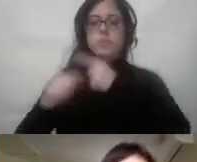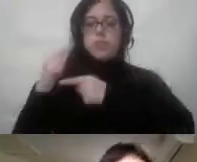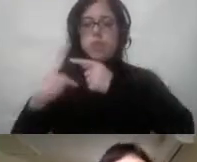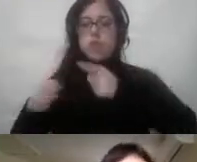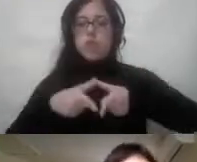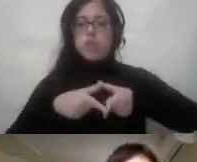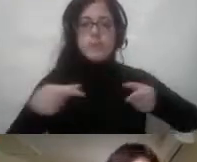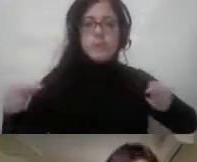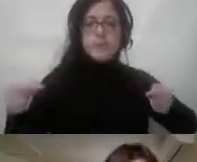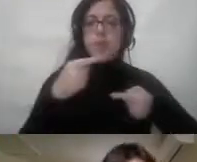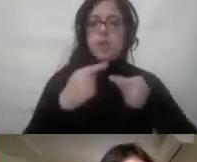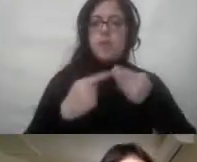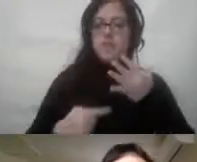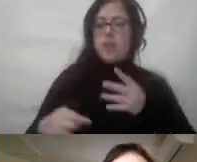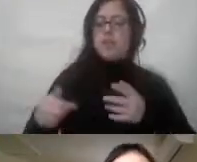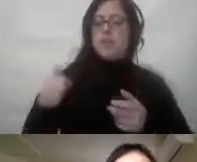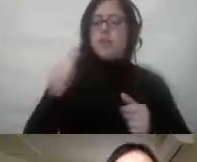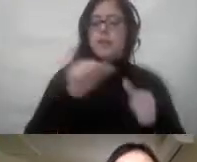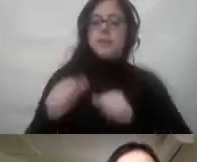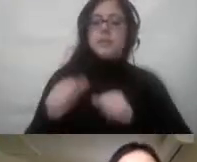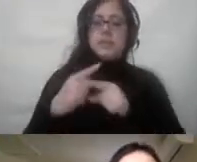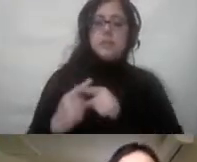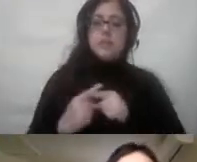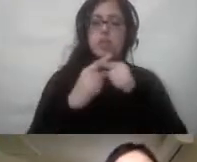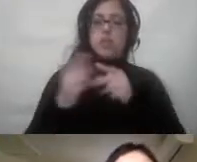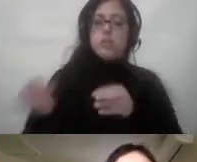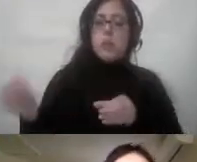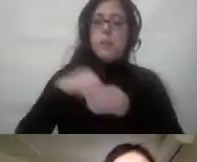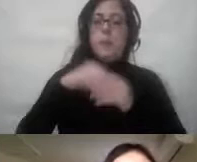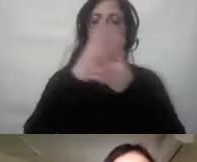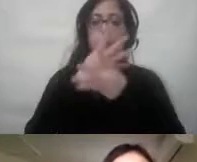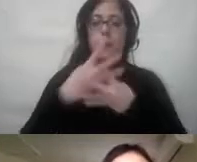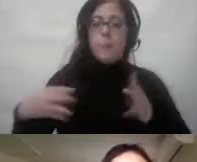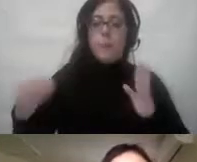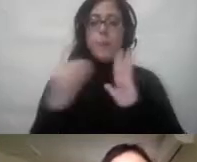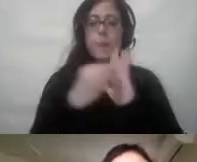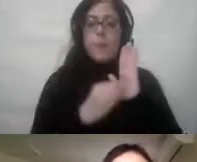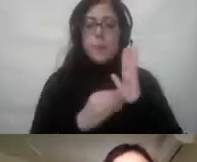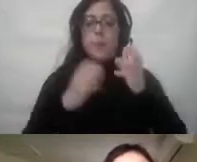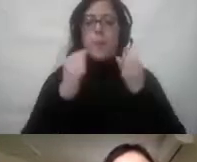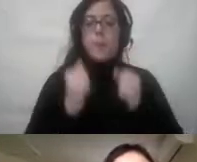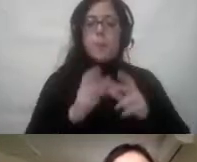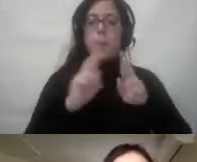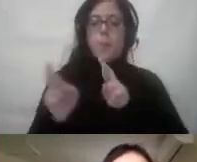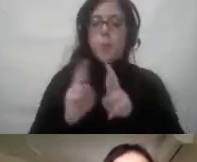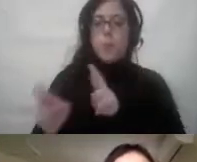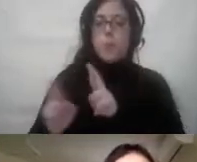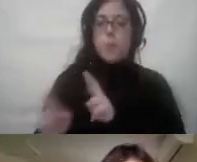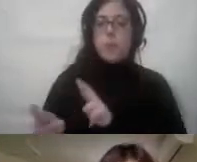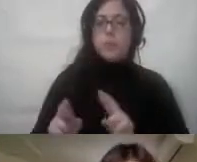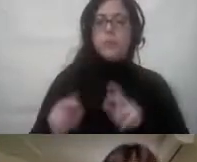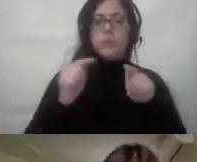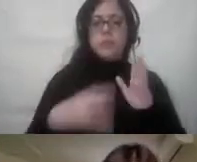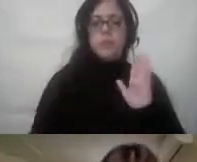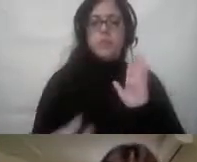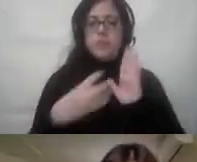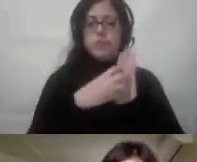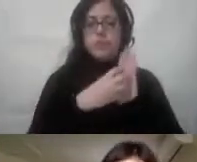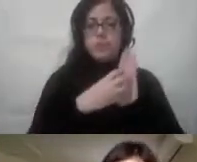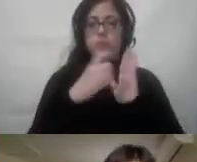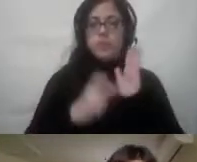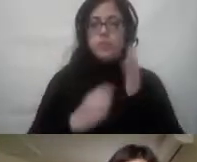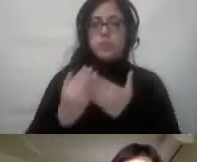otras ciencias sociales presentes en el currículum para poder relacionar esta asignatura con el contexto de los